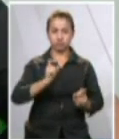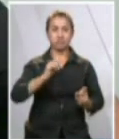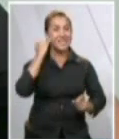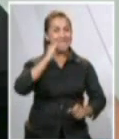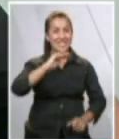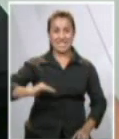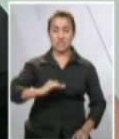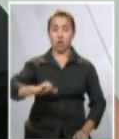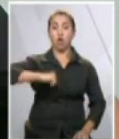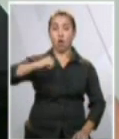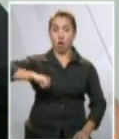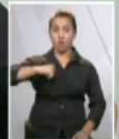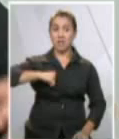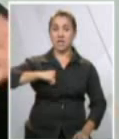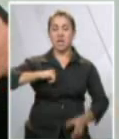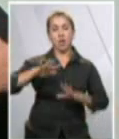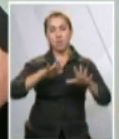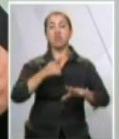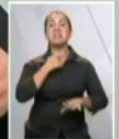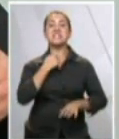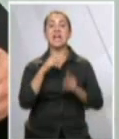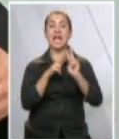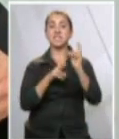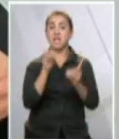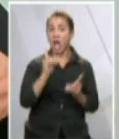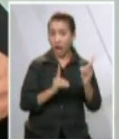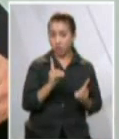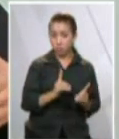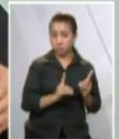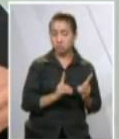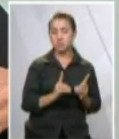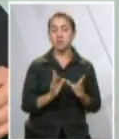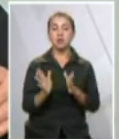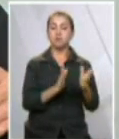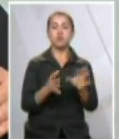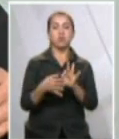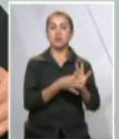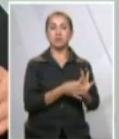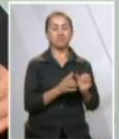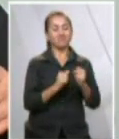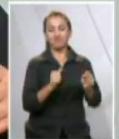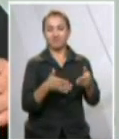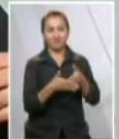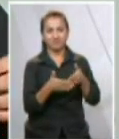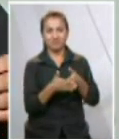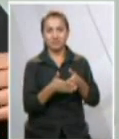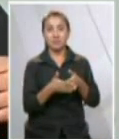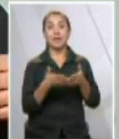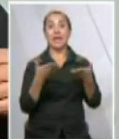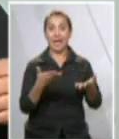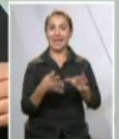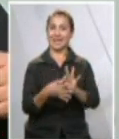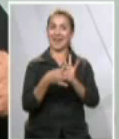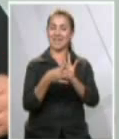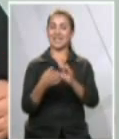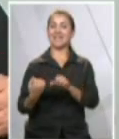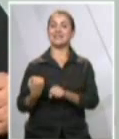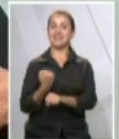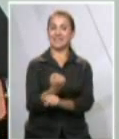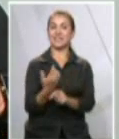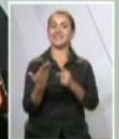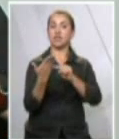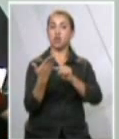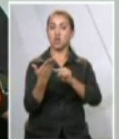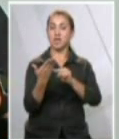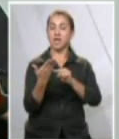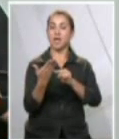niños, niñas, jóvenes que tal vez desean hacer algo. Por una razón u otra no pueden, y la tecnología es como el puente en el fondo que les permite